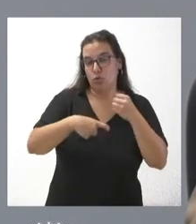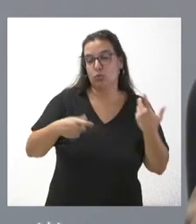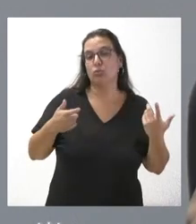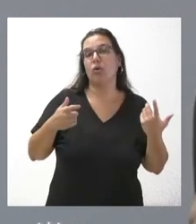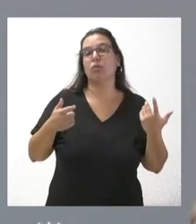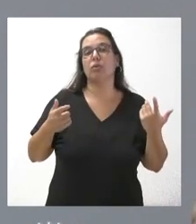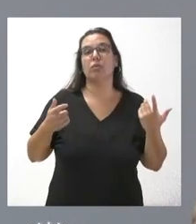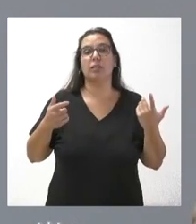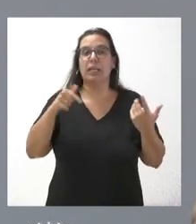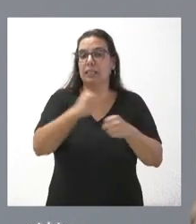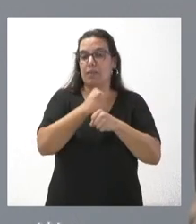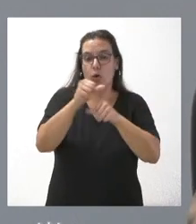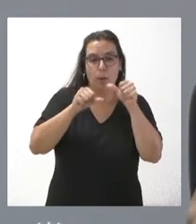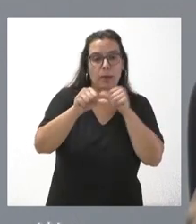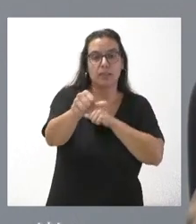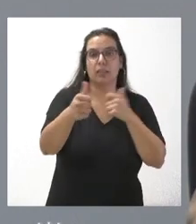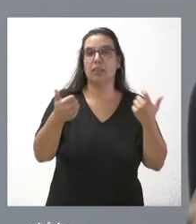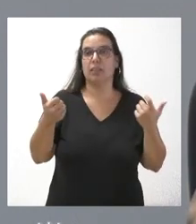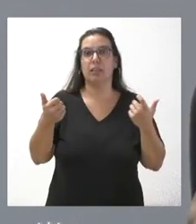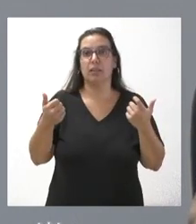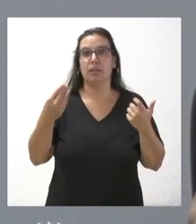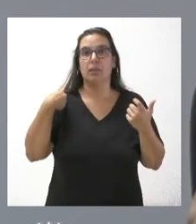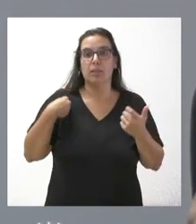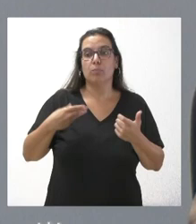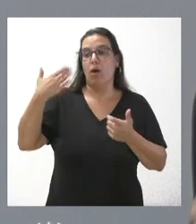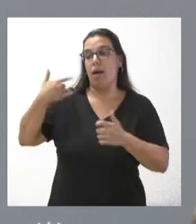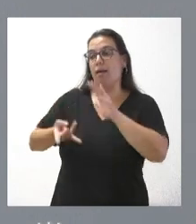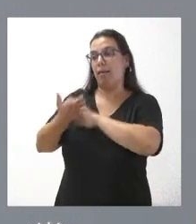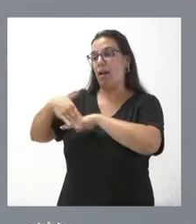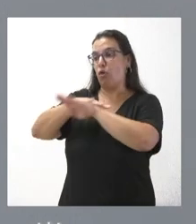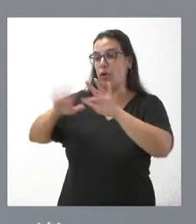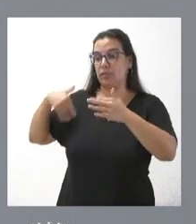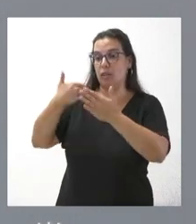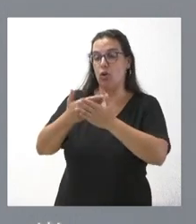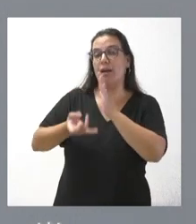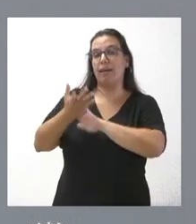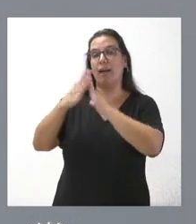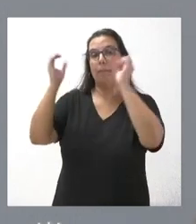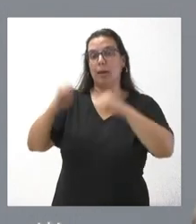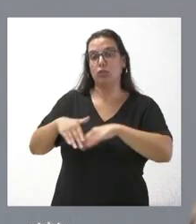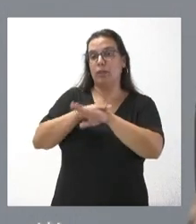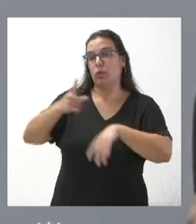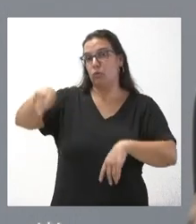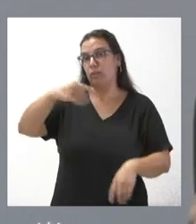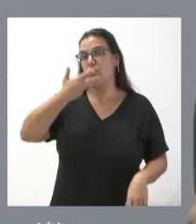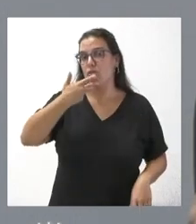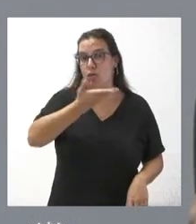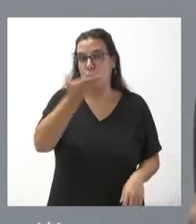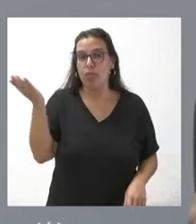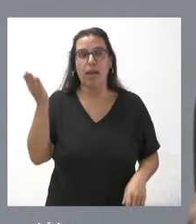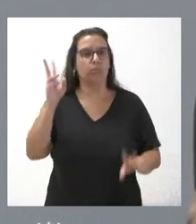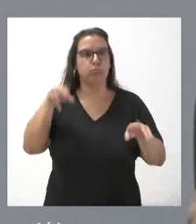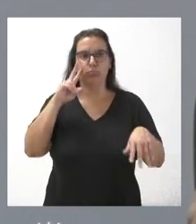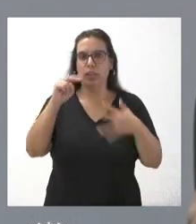que tenemos por delante, la que dio lugar a constituir el Gobierno y la que dio lugar a un pacto de Gobierno que son el que ustedes conocen, que es